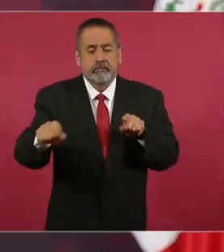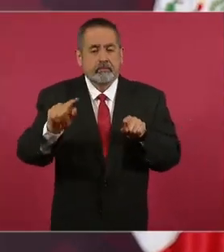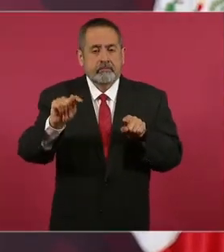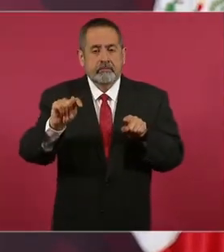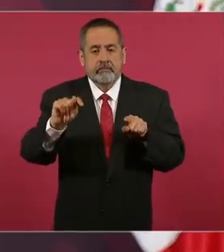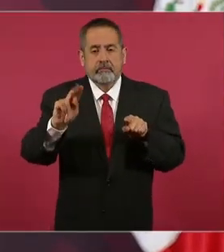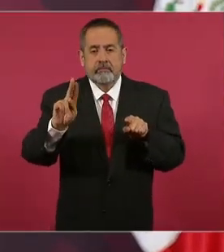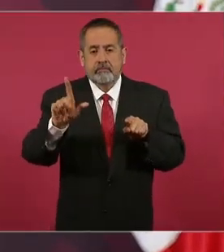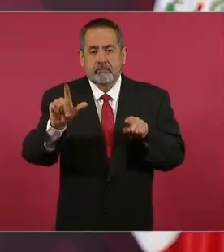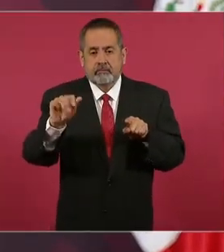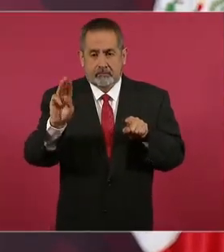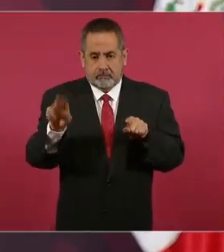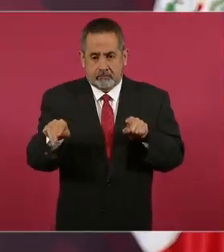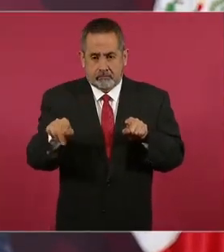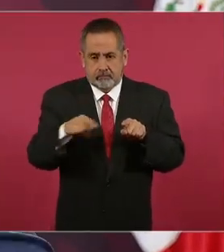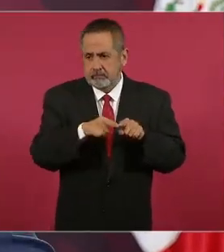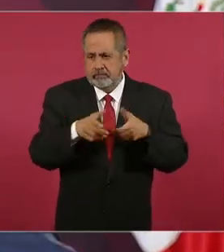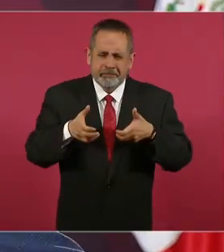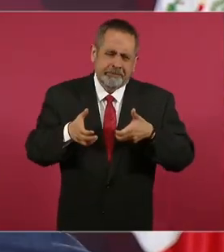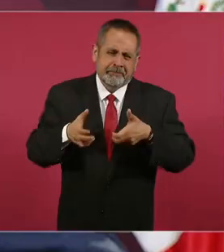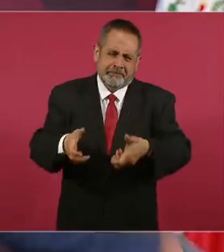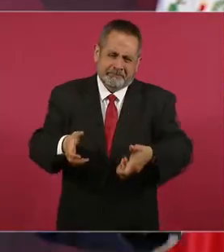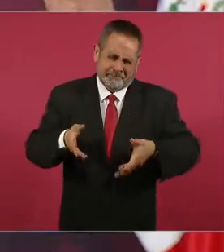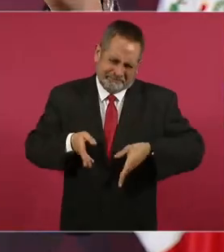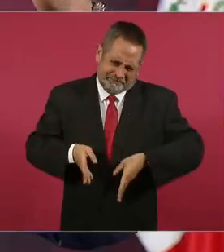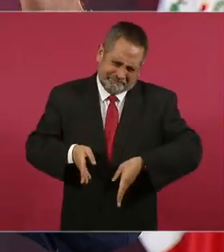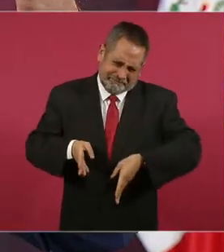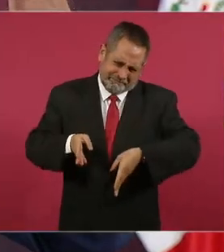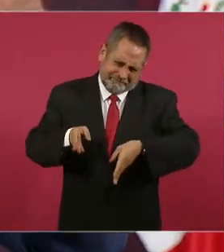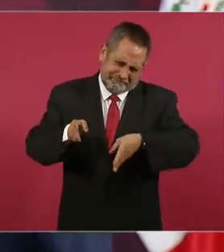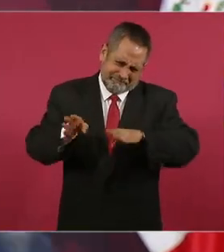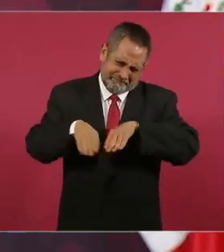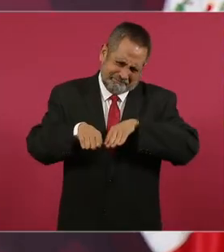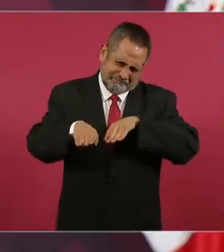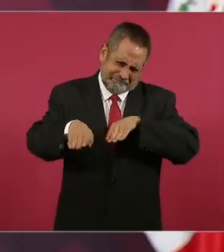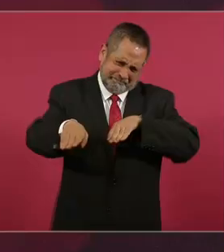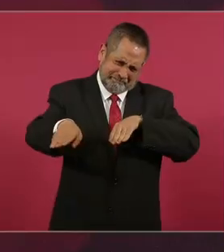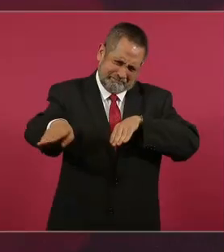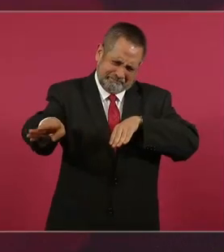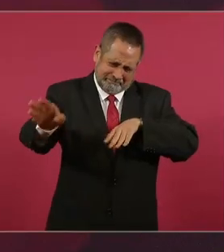Tulum es una avenida